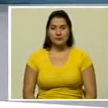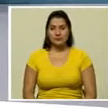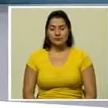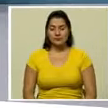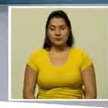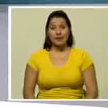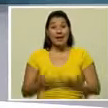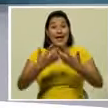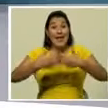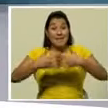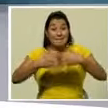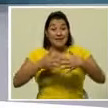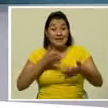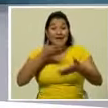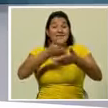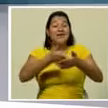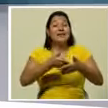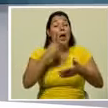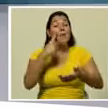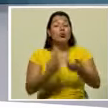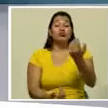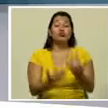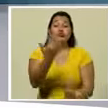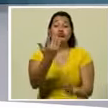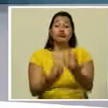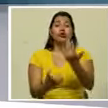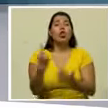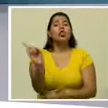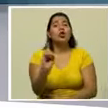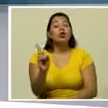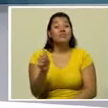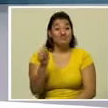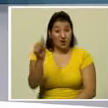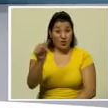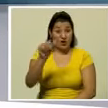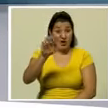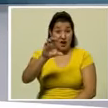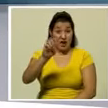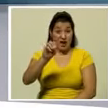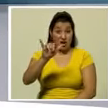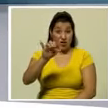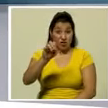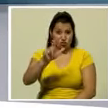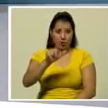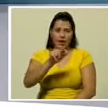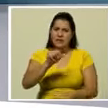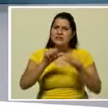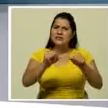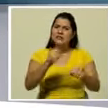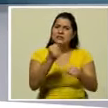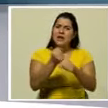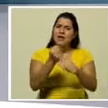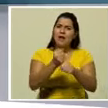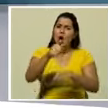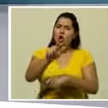la empresa afectada por un voraz incendio en el Collal de la Juela mantendrá sus operaciones este lunes.